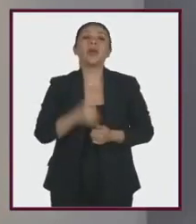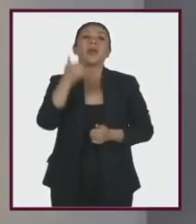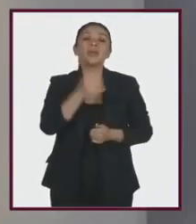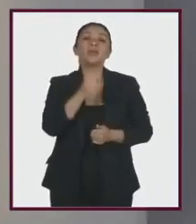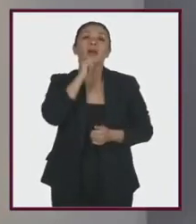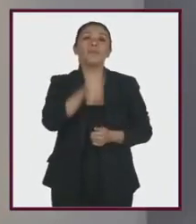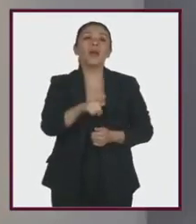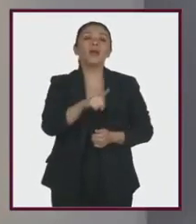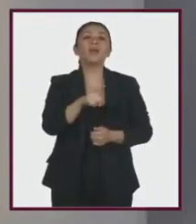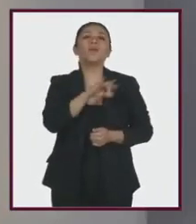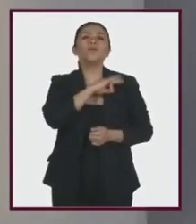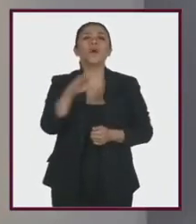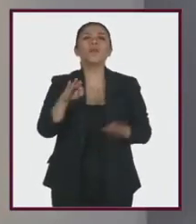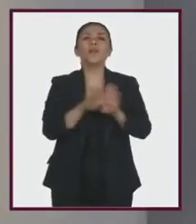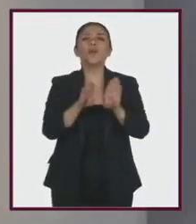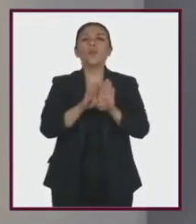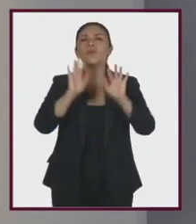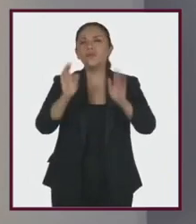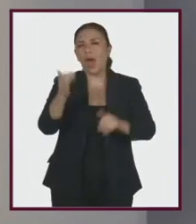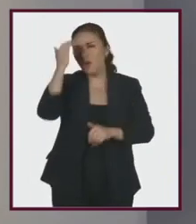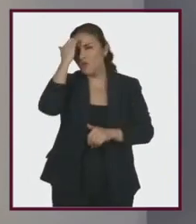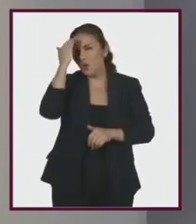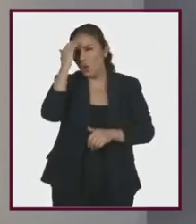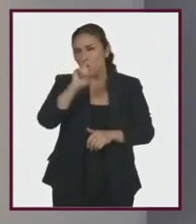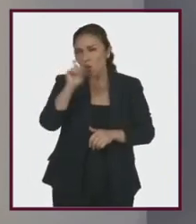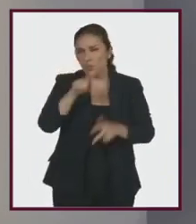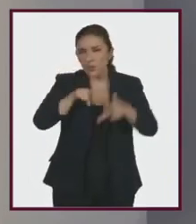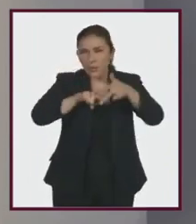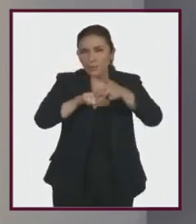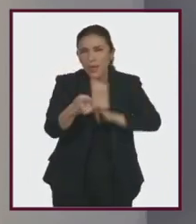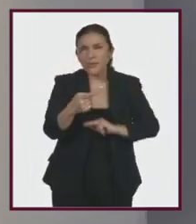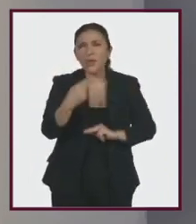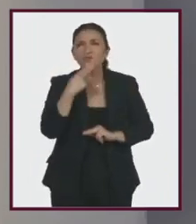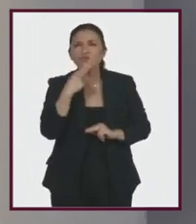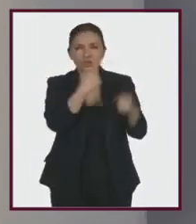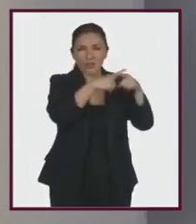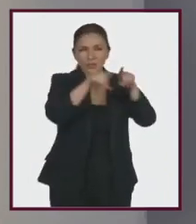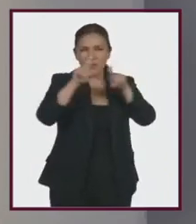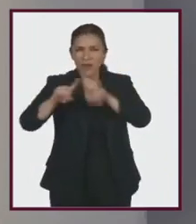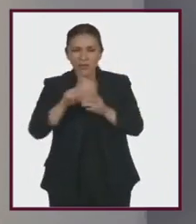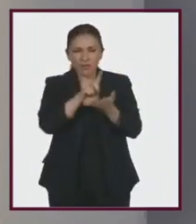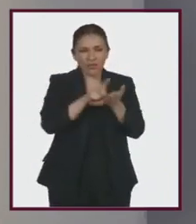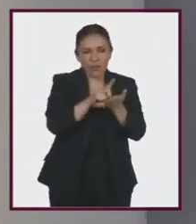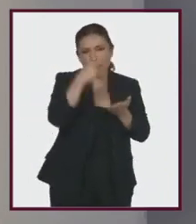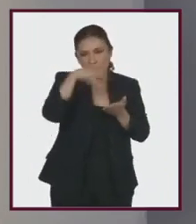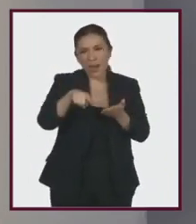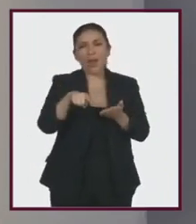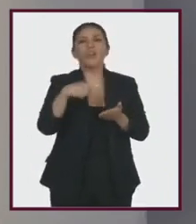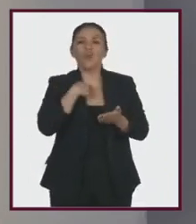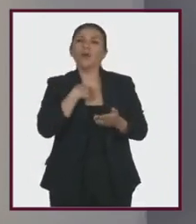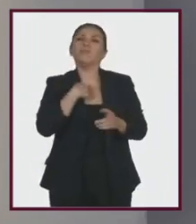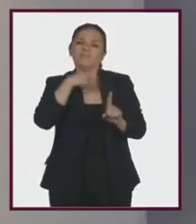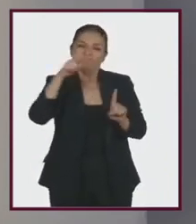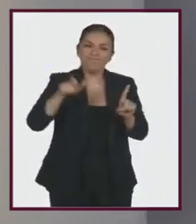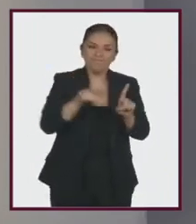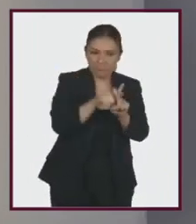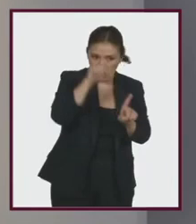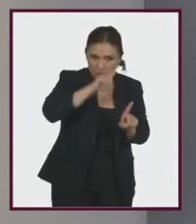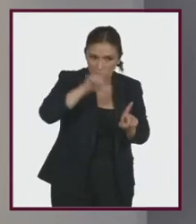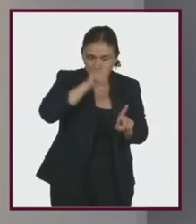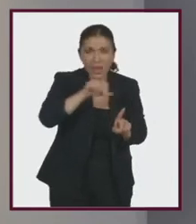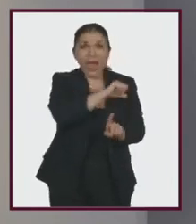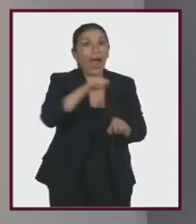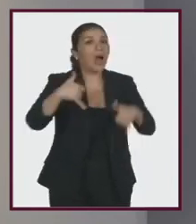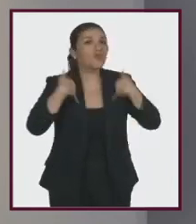tener o identificar cuando se empieza a experimentar con sustancias para hacer una consejería, sobre todo si estamos hablando de